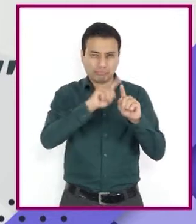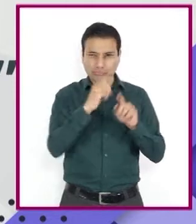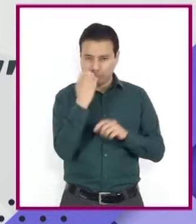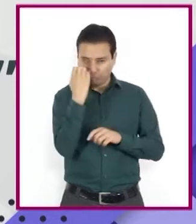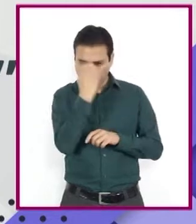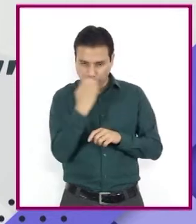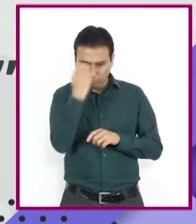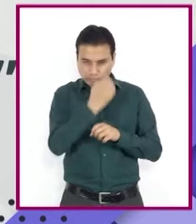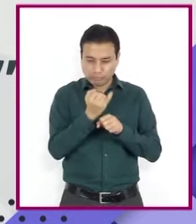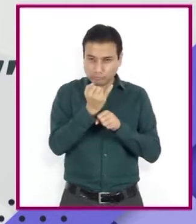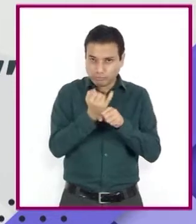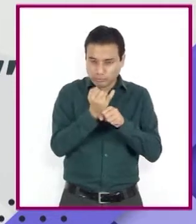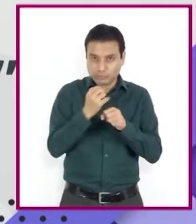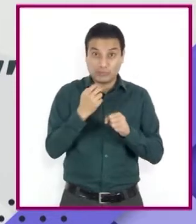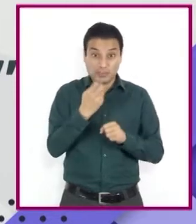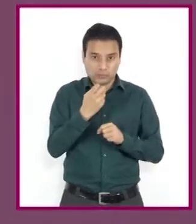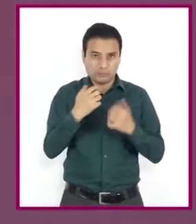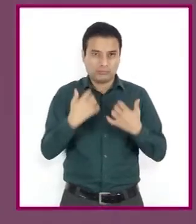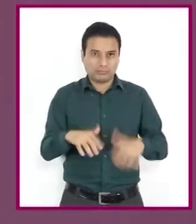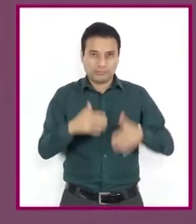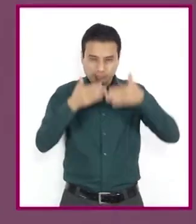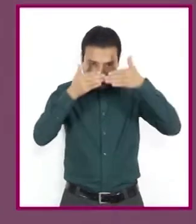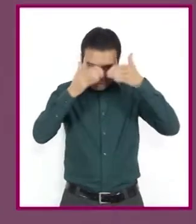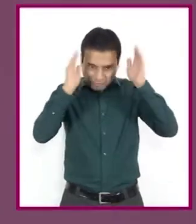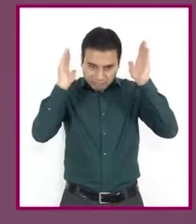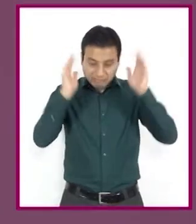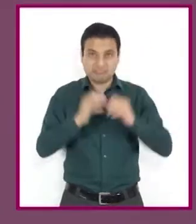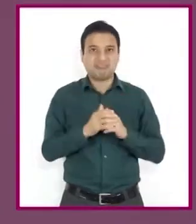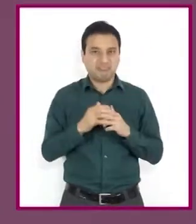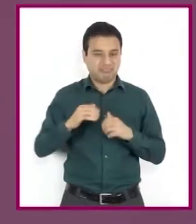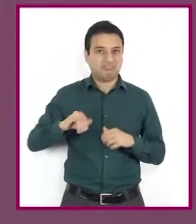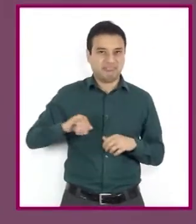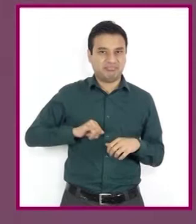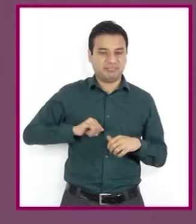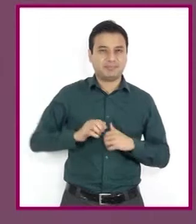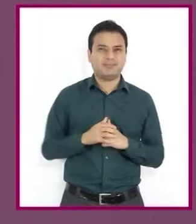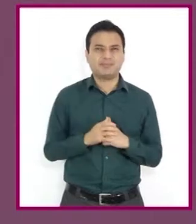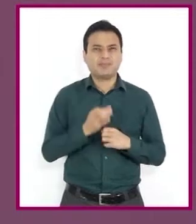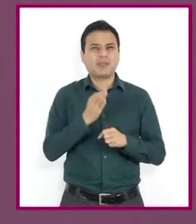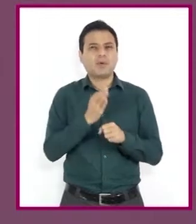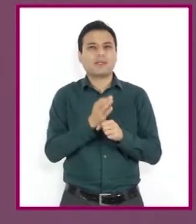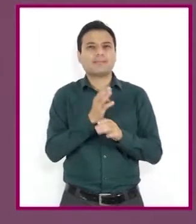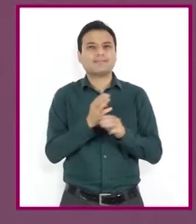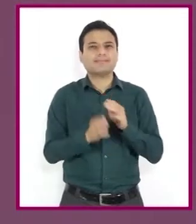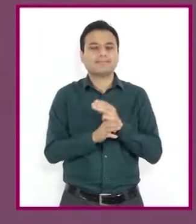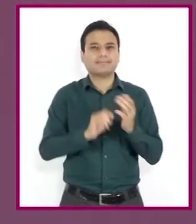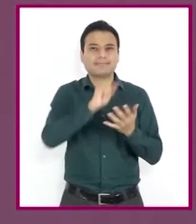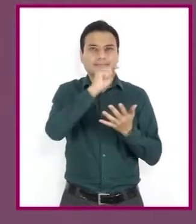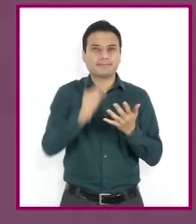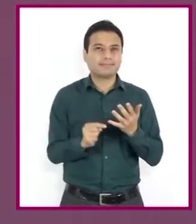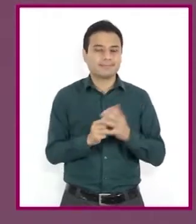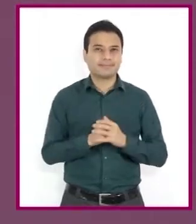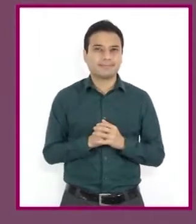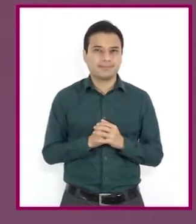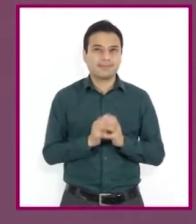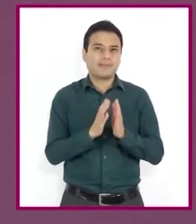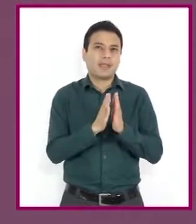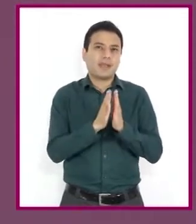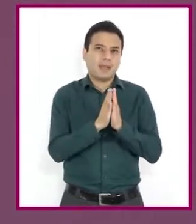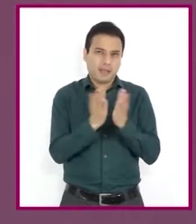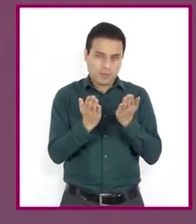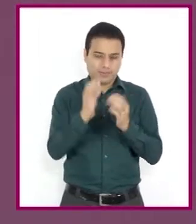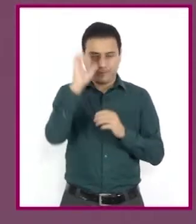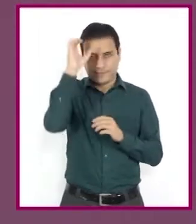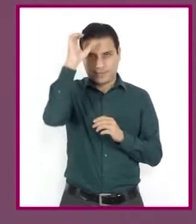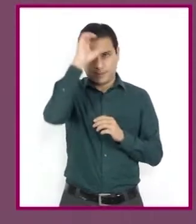forma en que ha cambiado nuestro mundo. Los materiales que vamos a utilizar en esta sesión son los siguientes: su libro de texto de